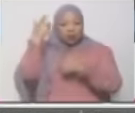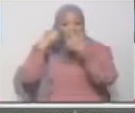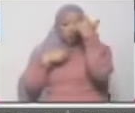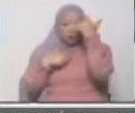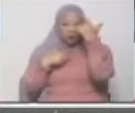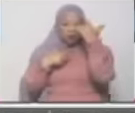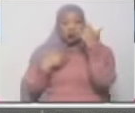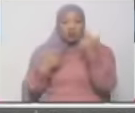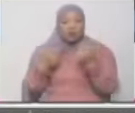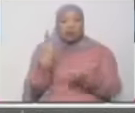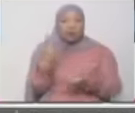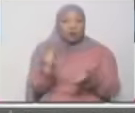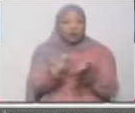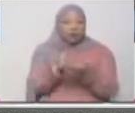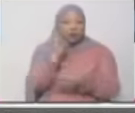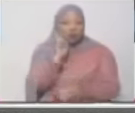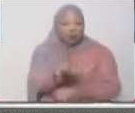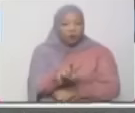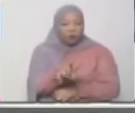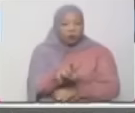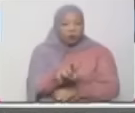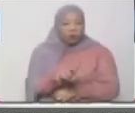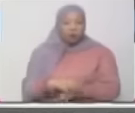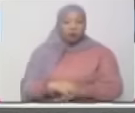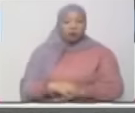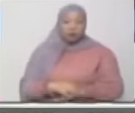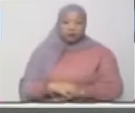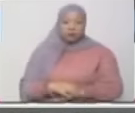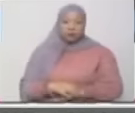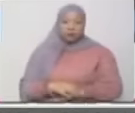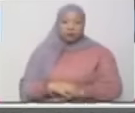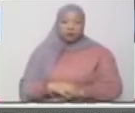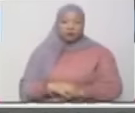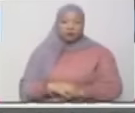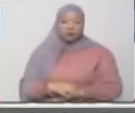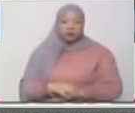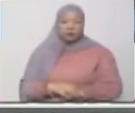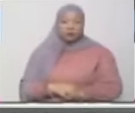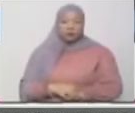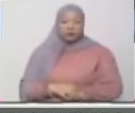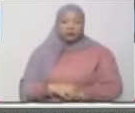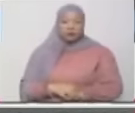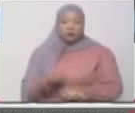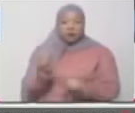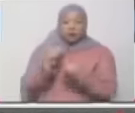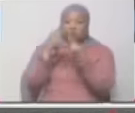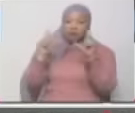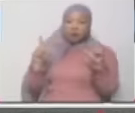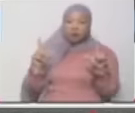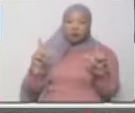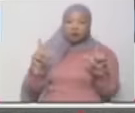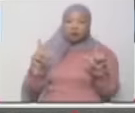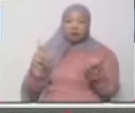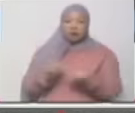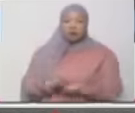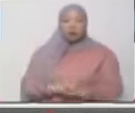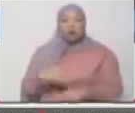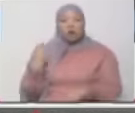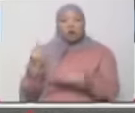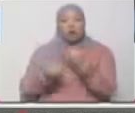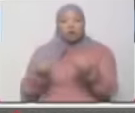Yo lo vi 2 veces. y es impresionante cómo